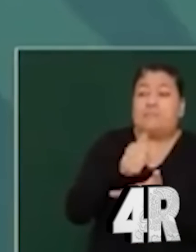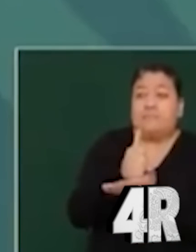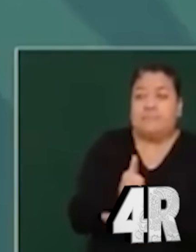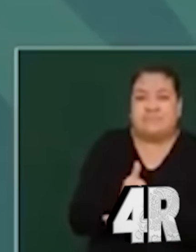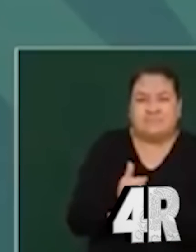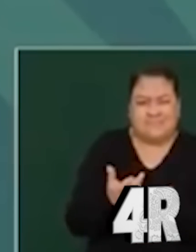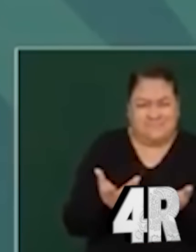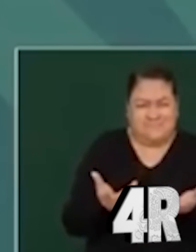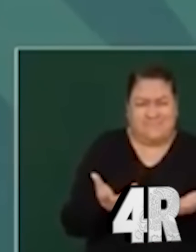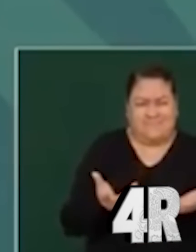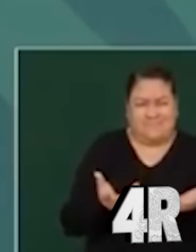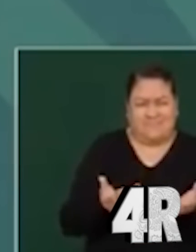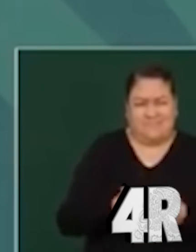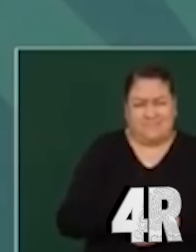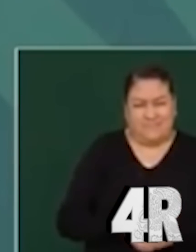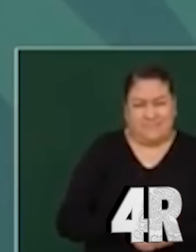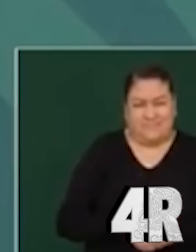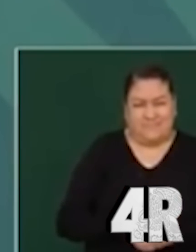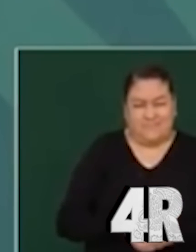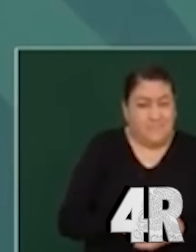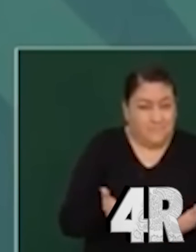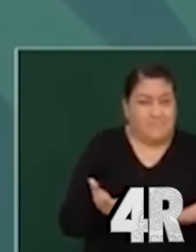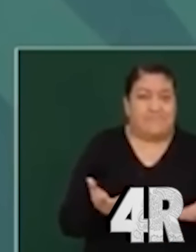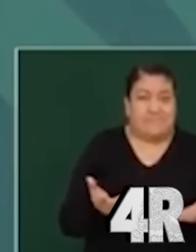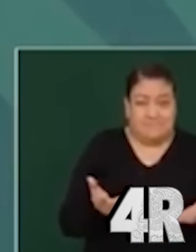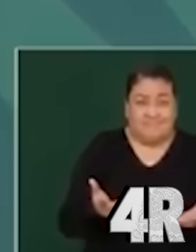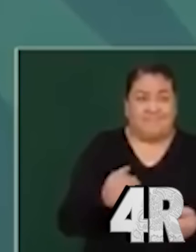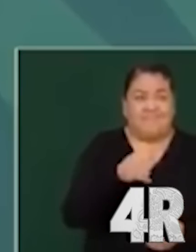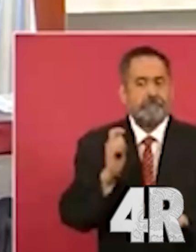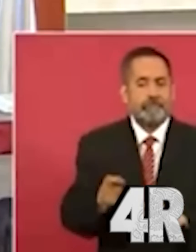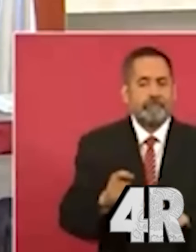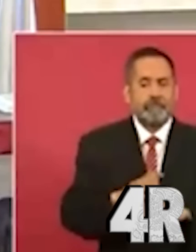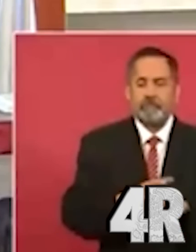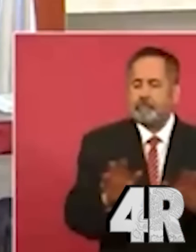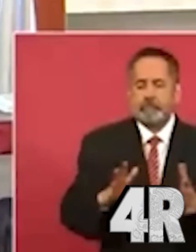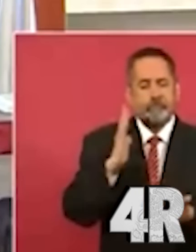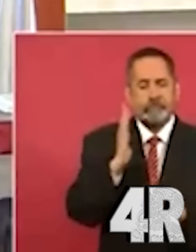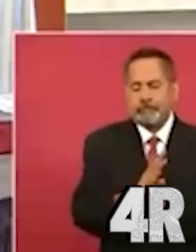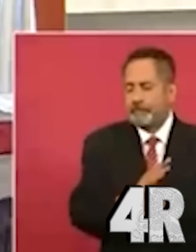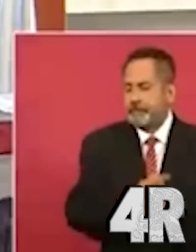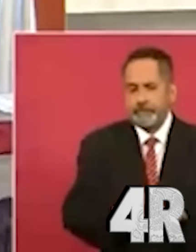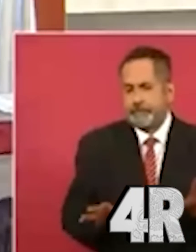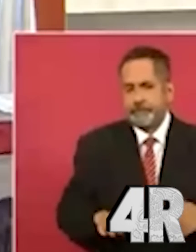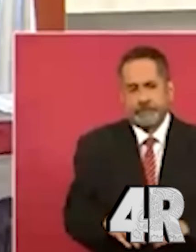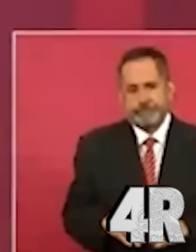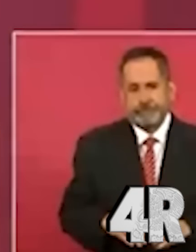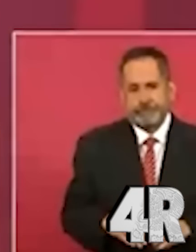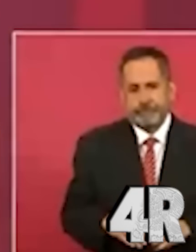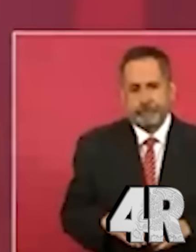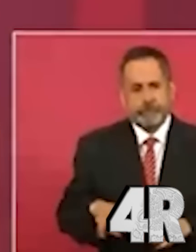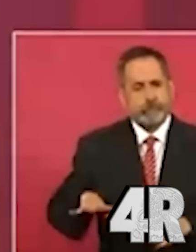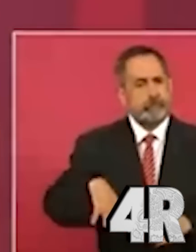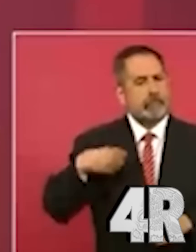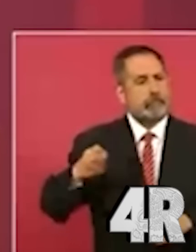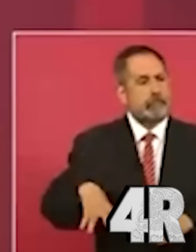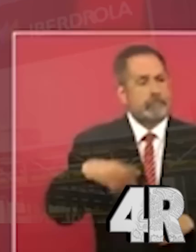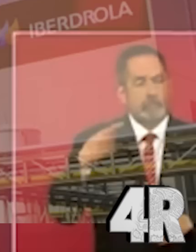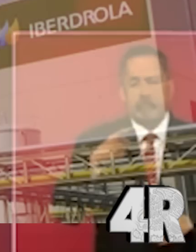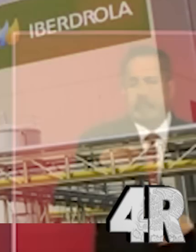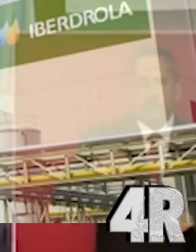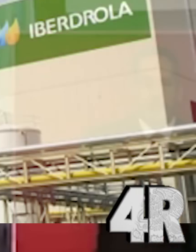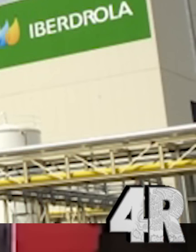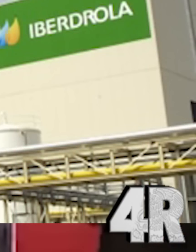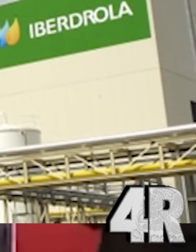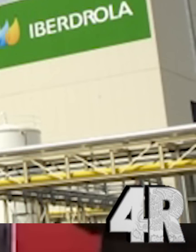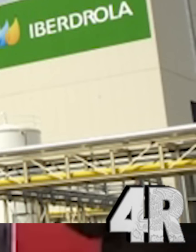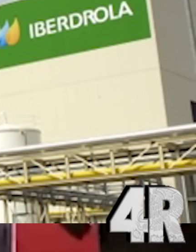año pasado. El proceso, que data de marzo del 2021, tiene como centro la disputa de la central de ciclo combinado